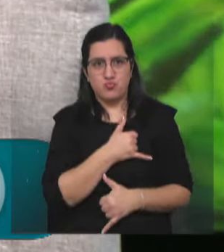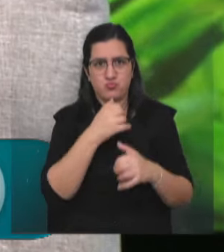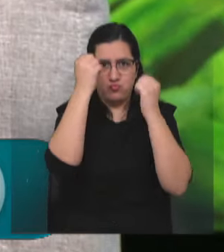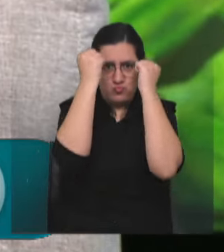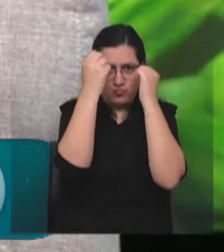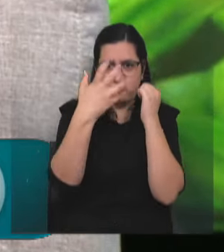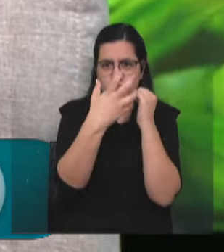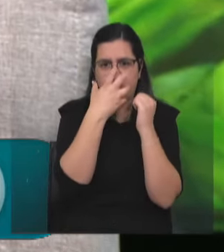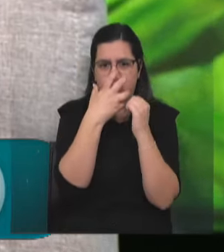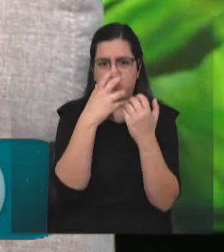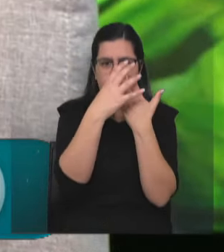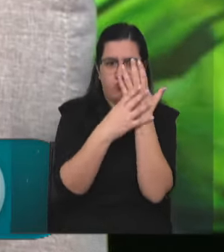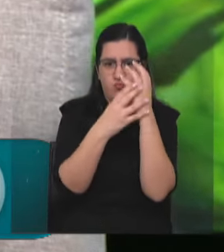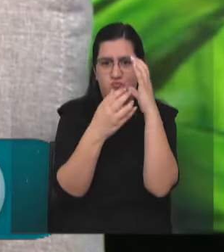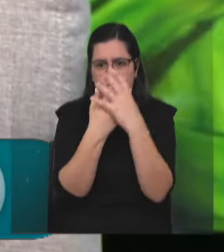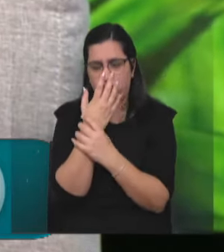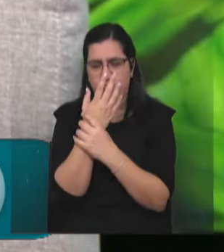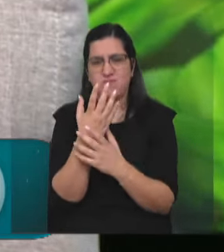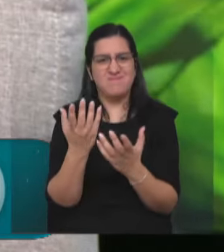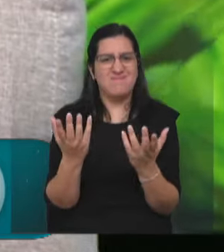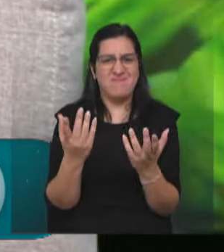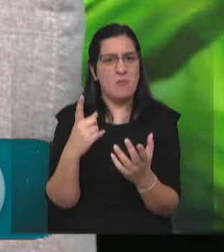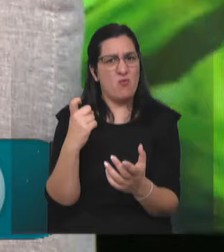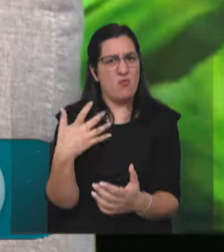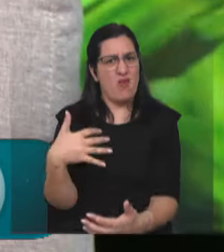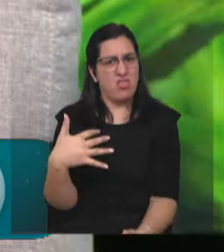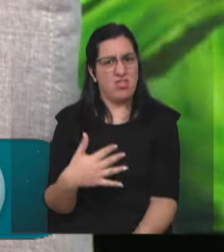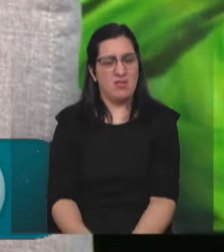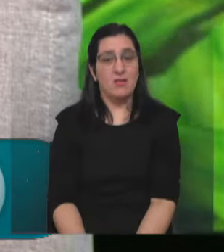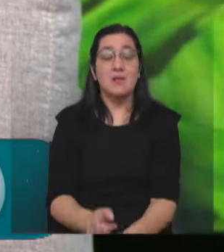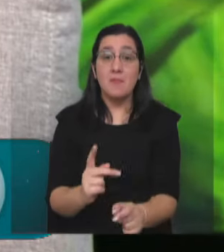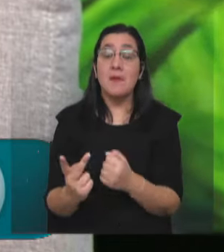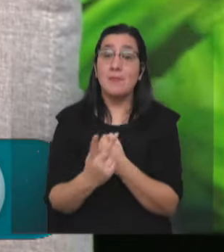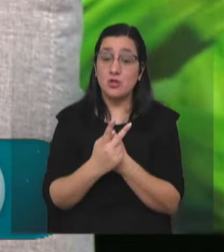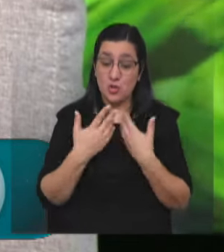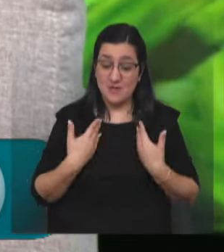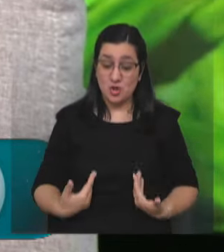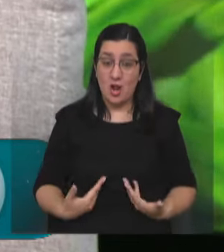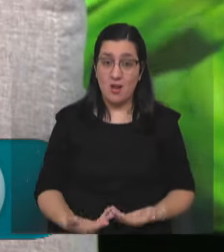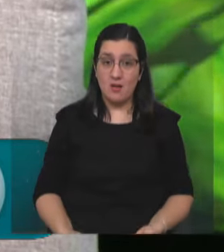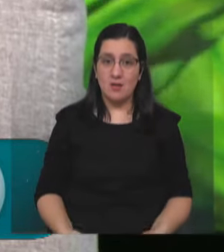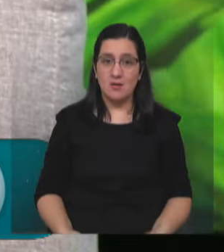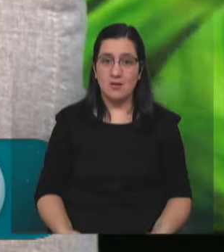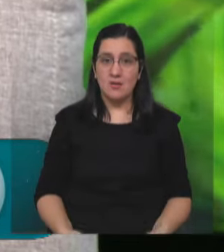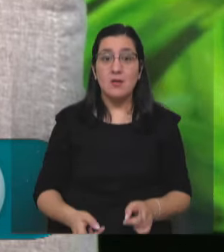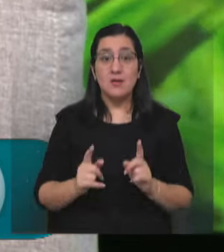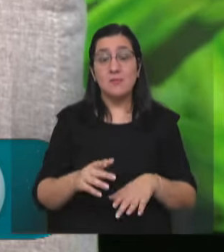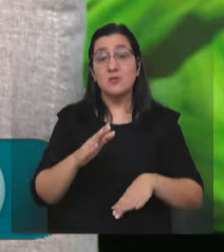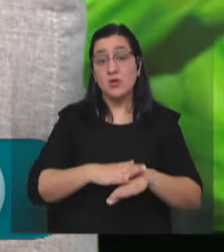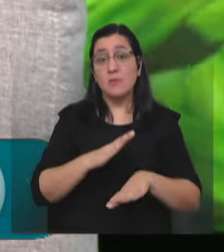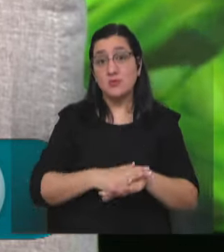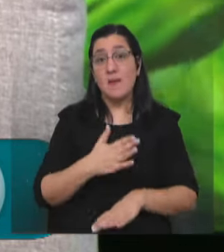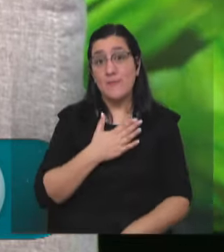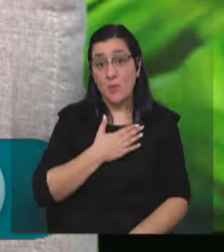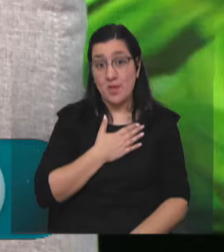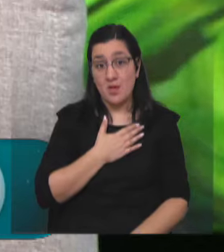alimentos. Claro. Para sacar de la tierra. Sí. Es como muy fuerte. Y además también es para protegerse uno mismo. Claro. Entonces también es como una responsabilidad de a